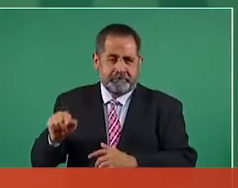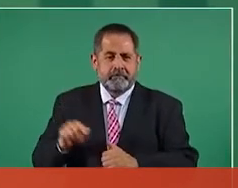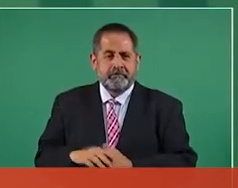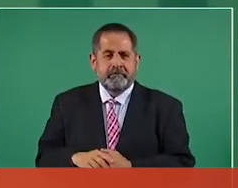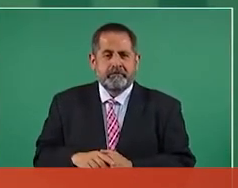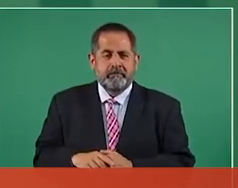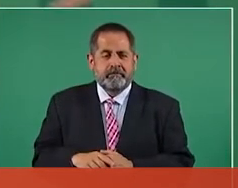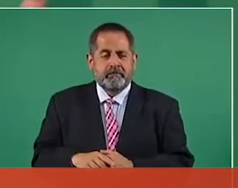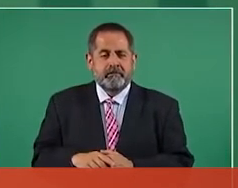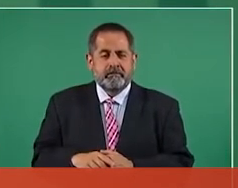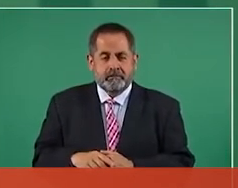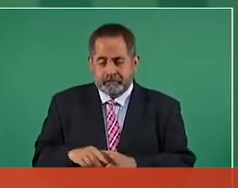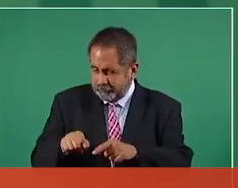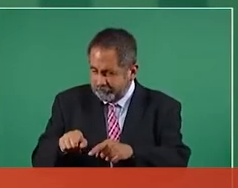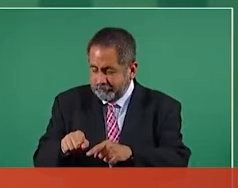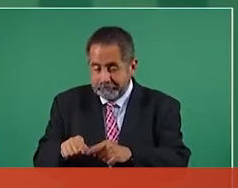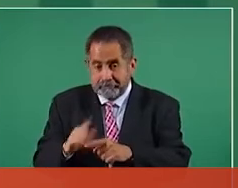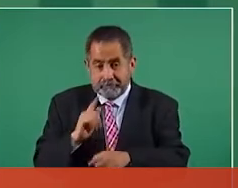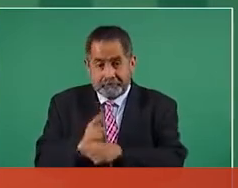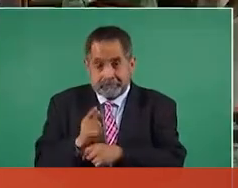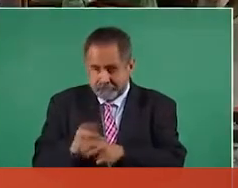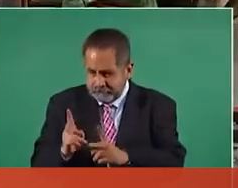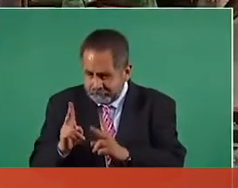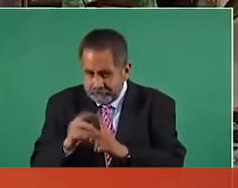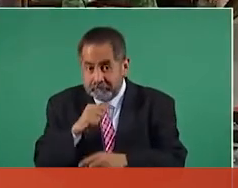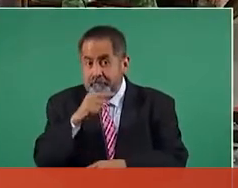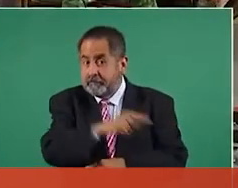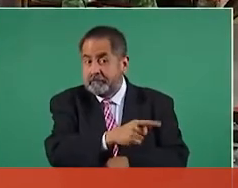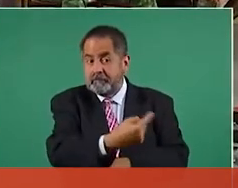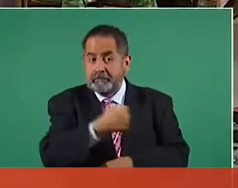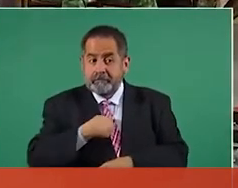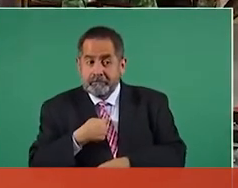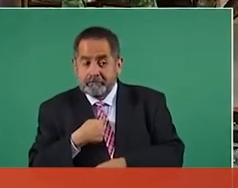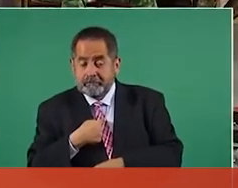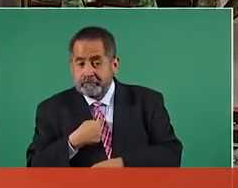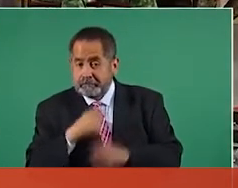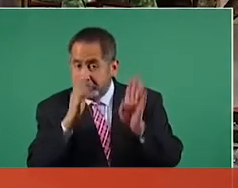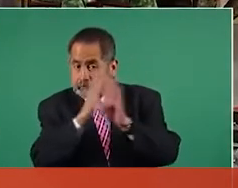me tocó escuchar, me mandaron una grabación,